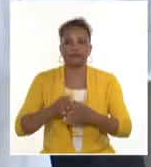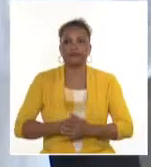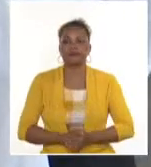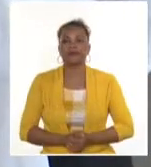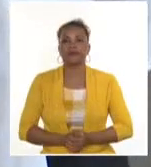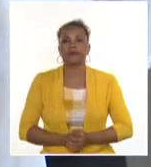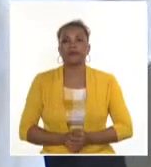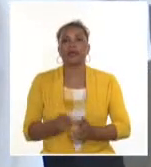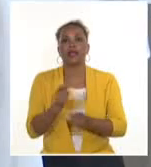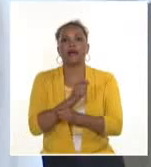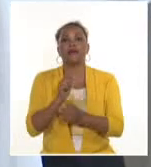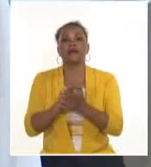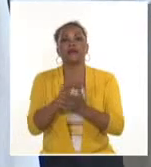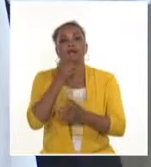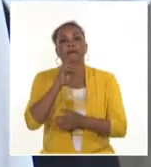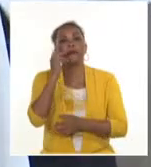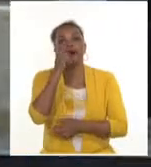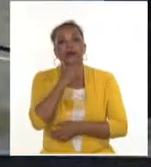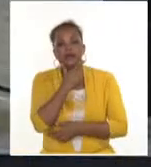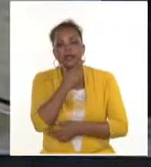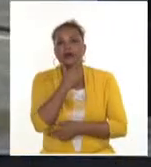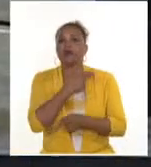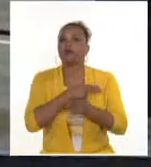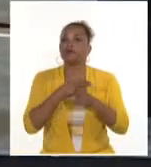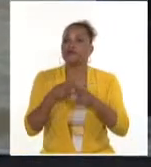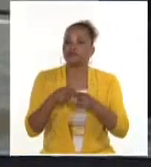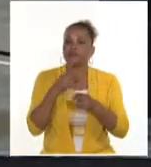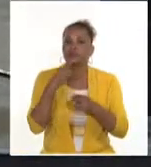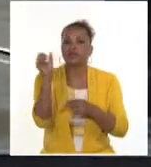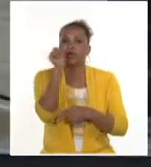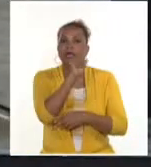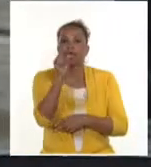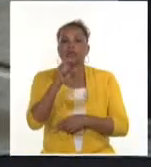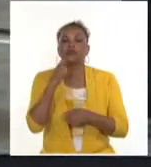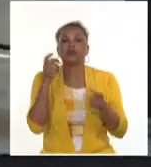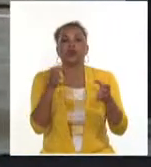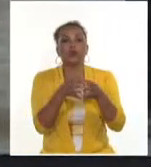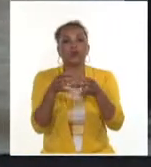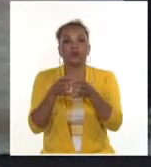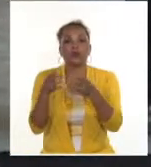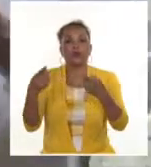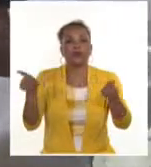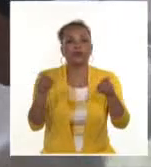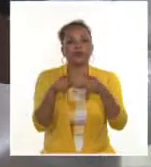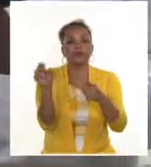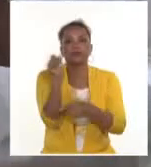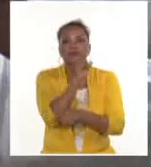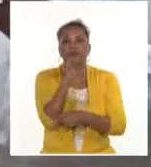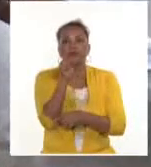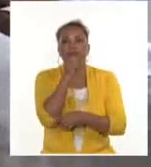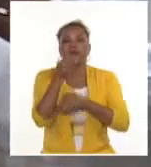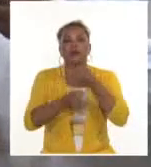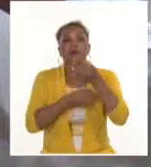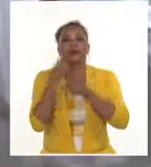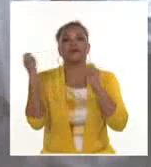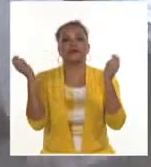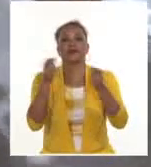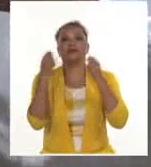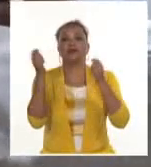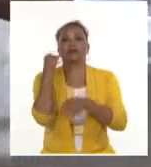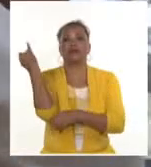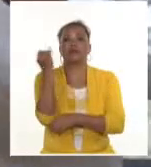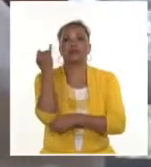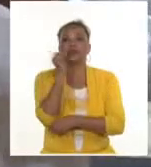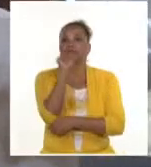maestra María Felicia con una gran tradición acerca del canto coral nos ofrece sus impresiones sobre el Festival Internacional de coros